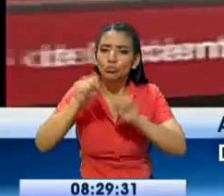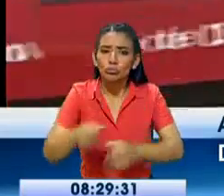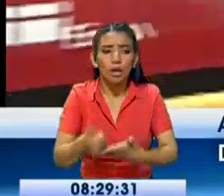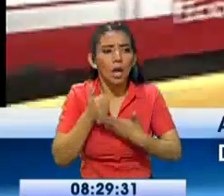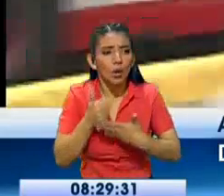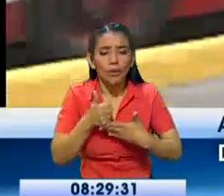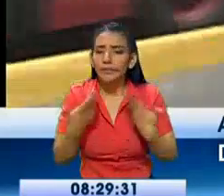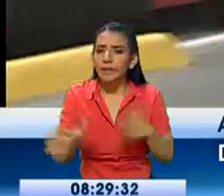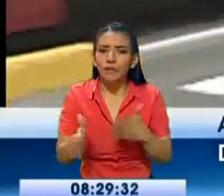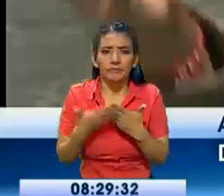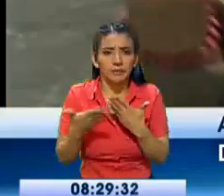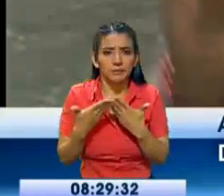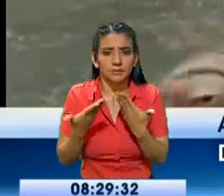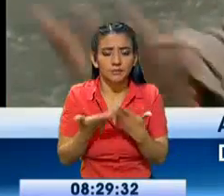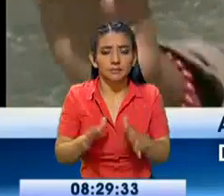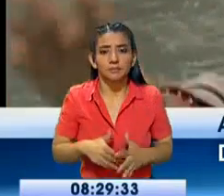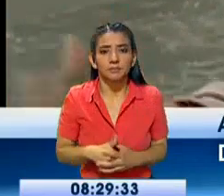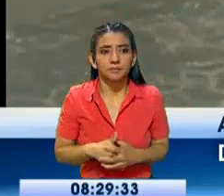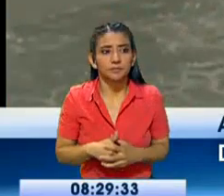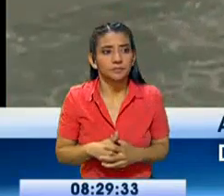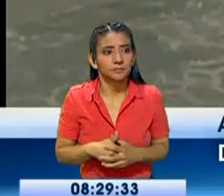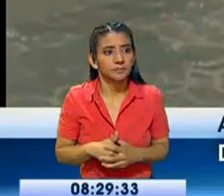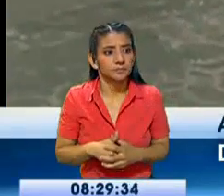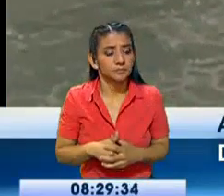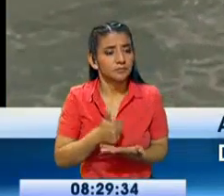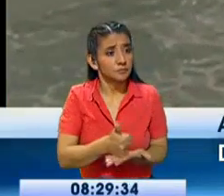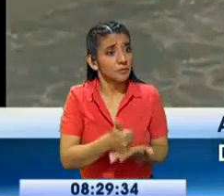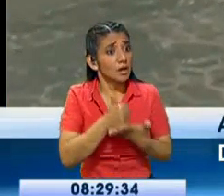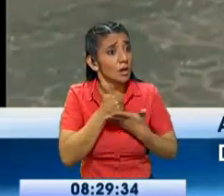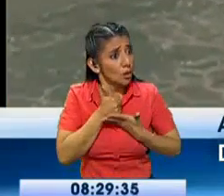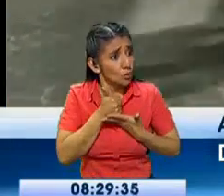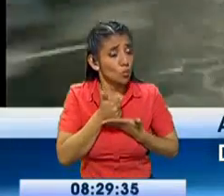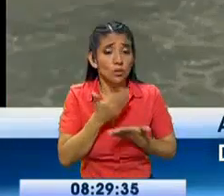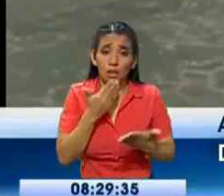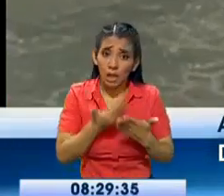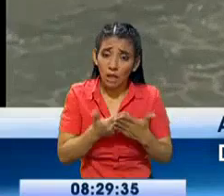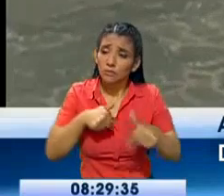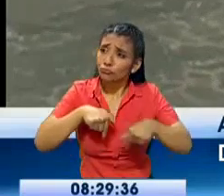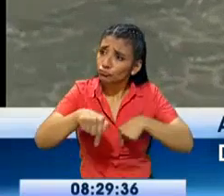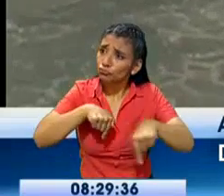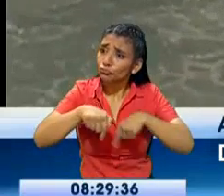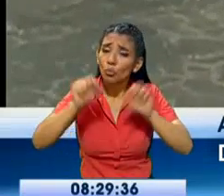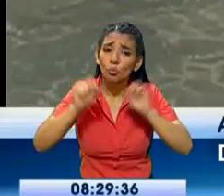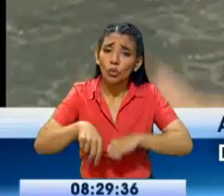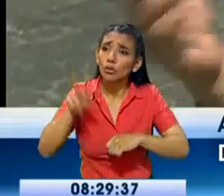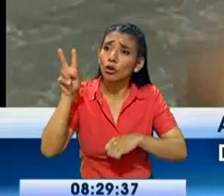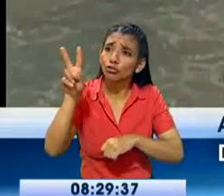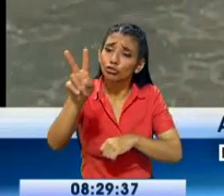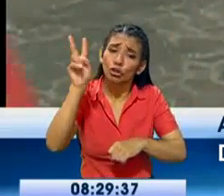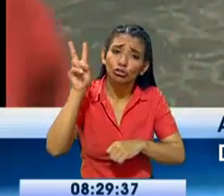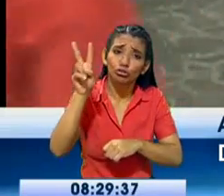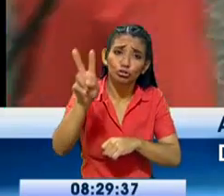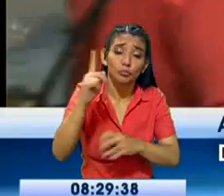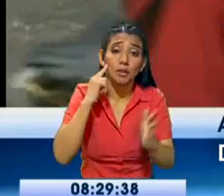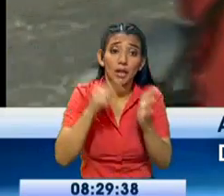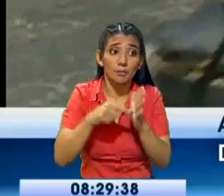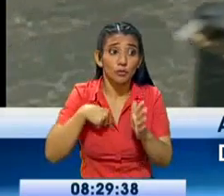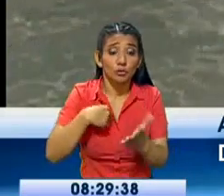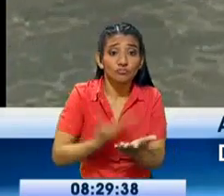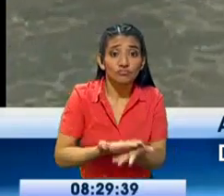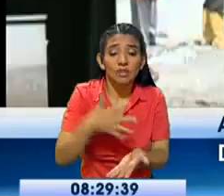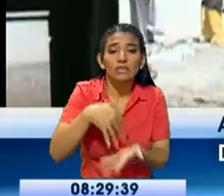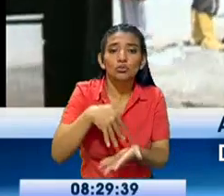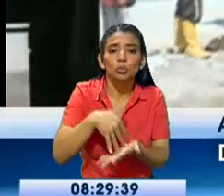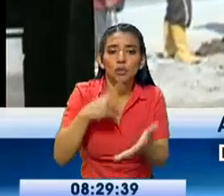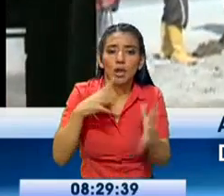con mayor facilidad. Todo esto nos ayuda muchísimo para nosotros movilizarnos, sobre todo los que venimos estudiando en